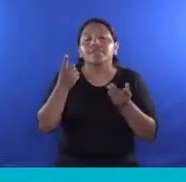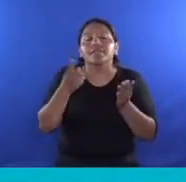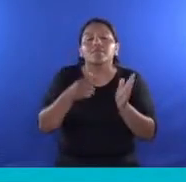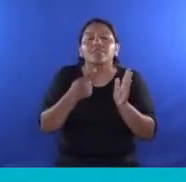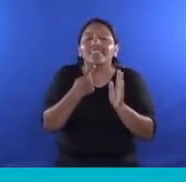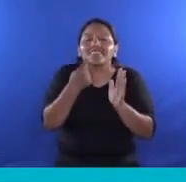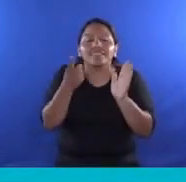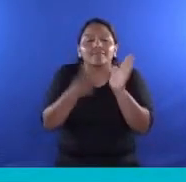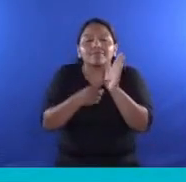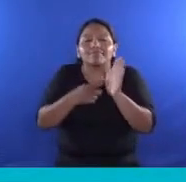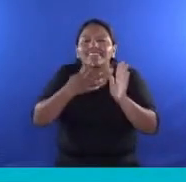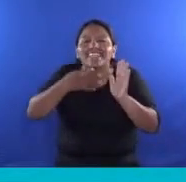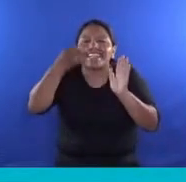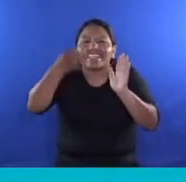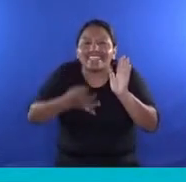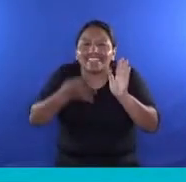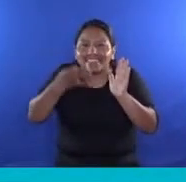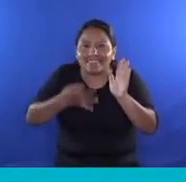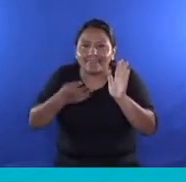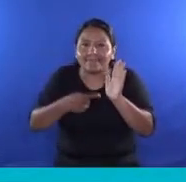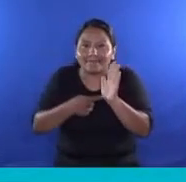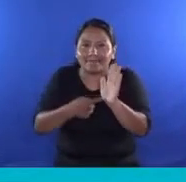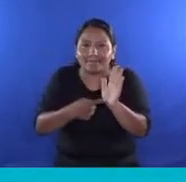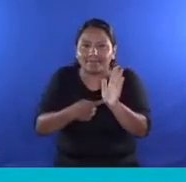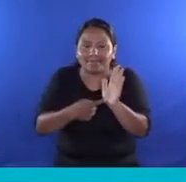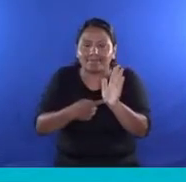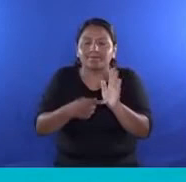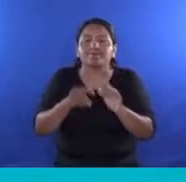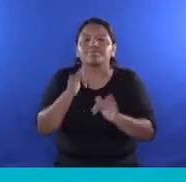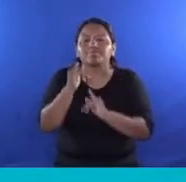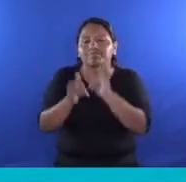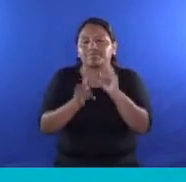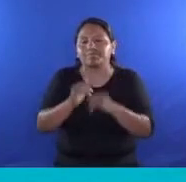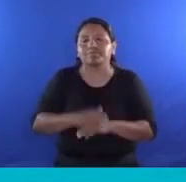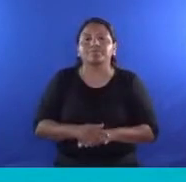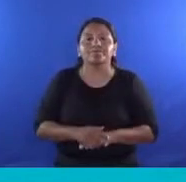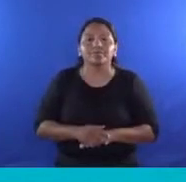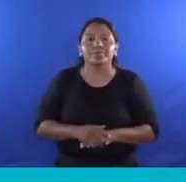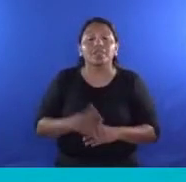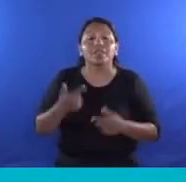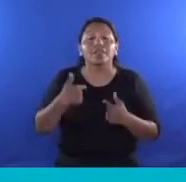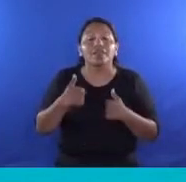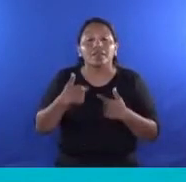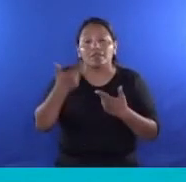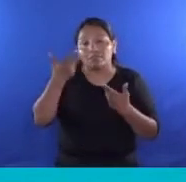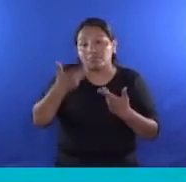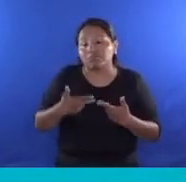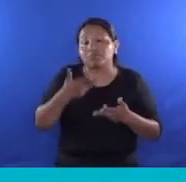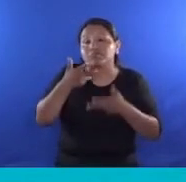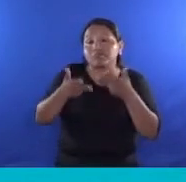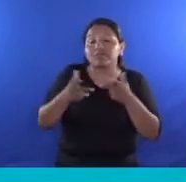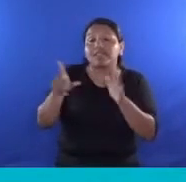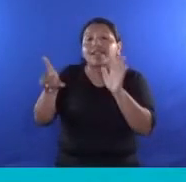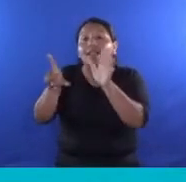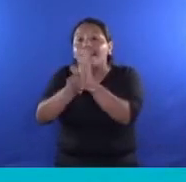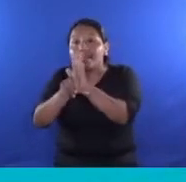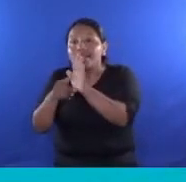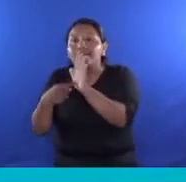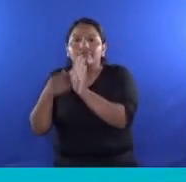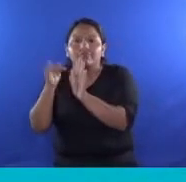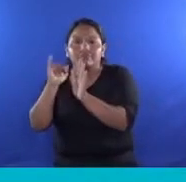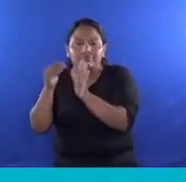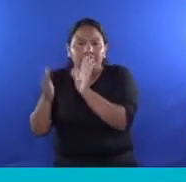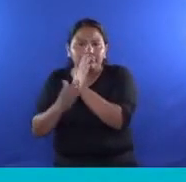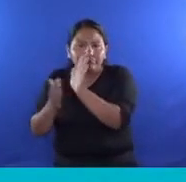realidad. Porque en términos personales, y la ley así lo prevé, y